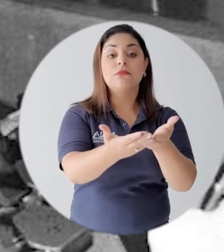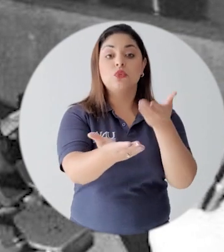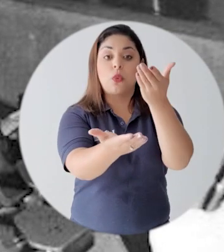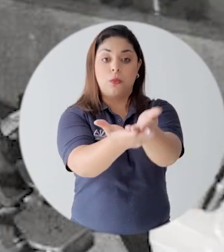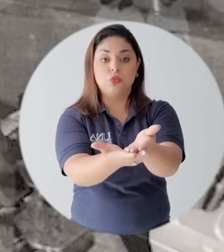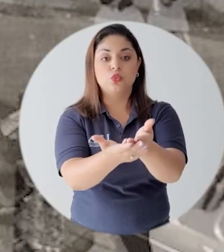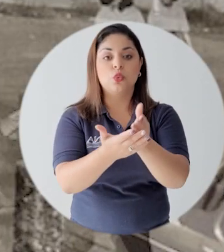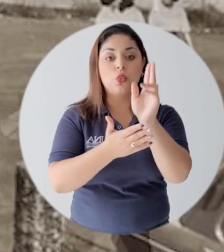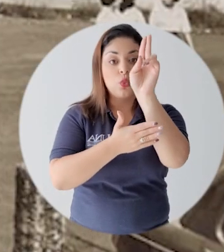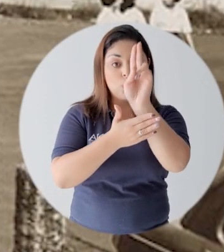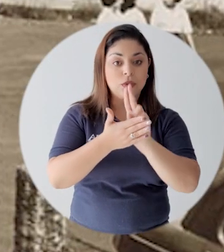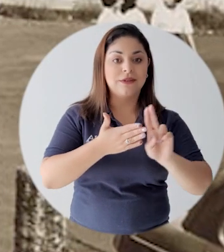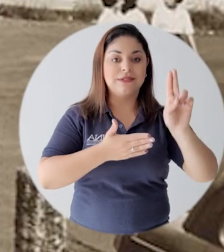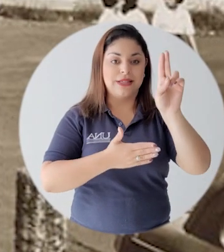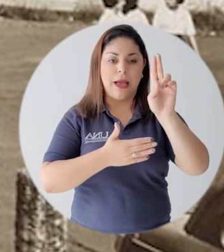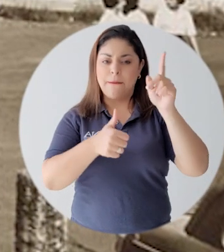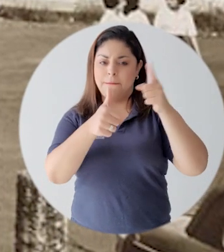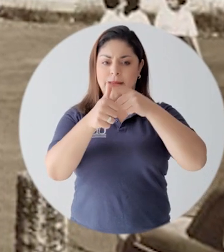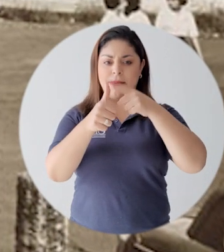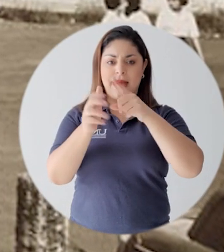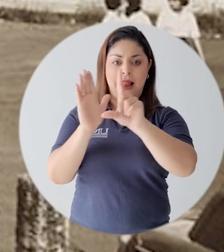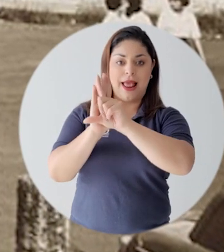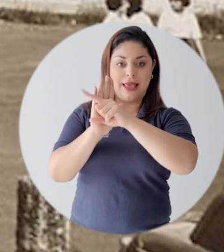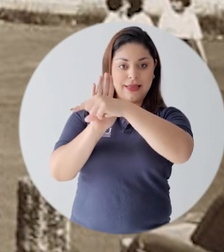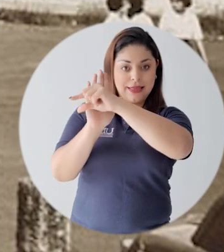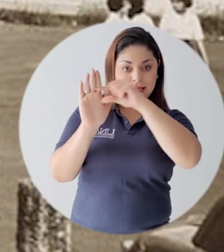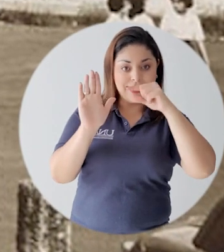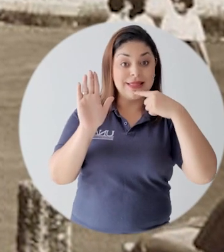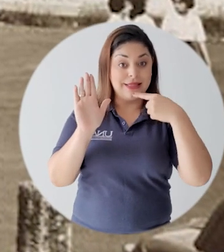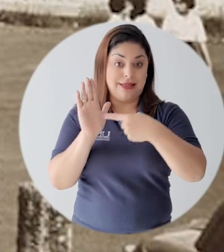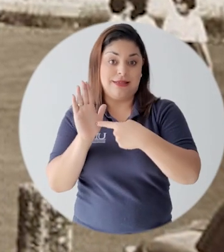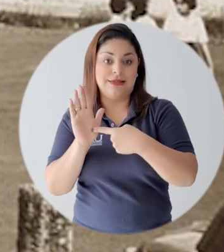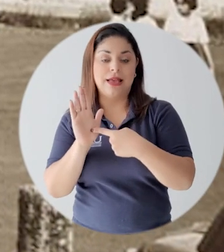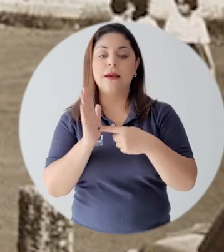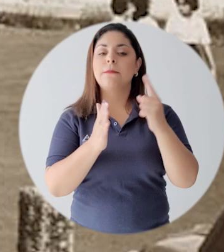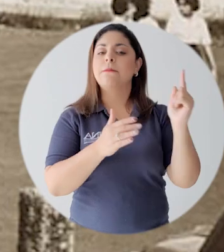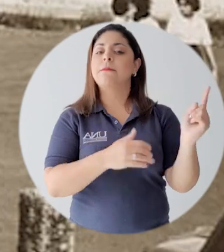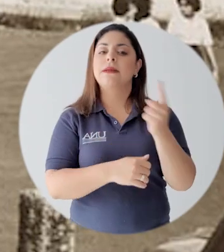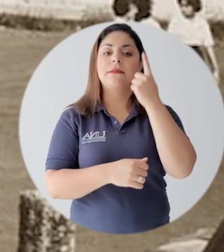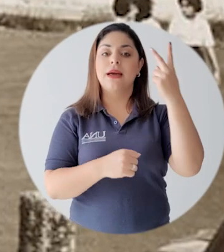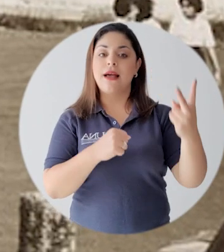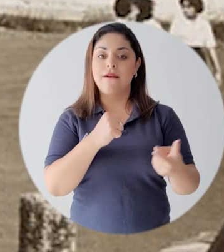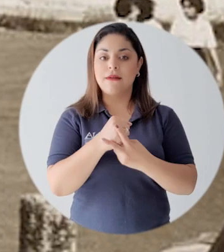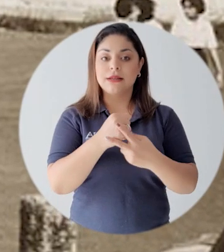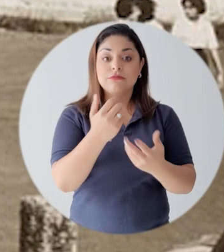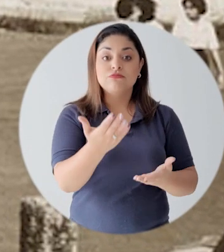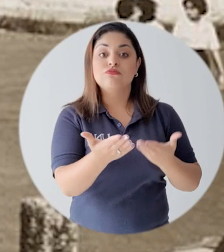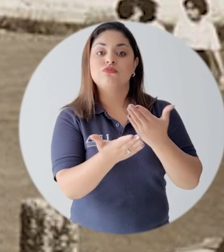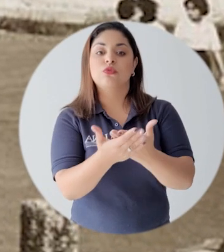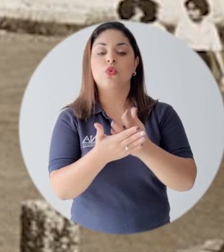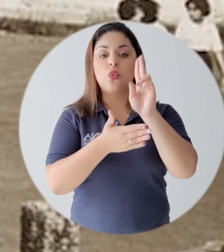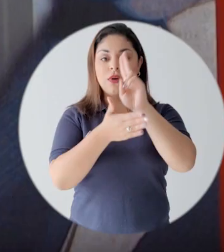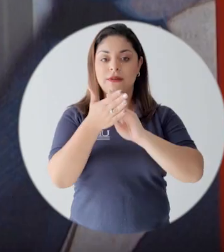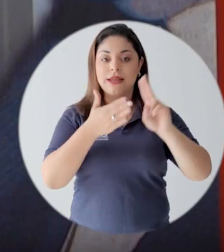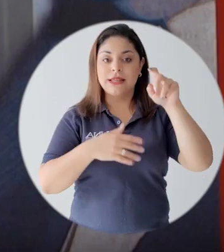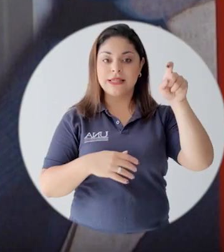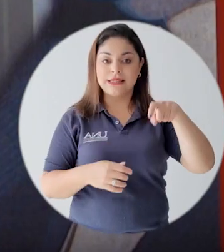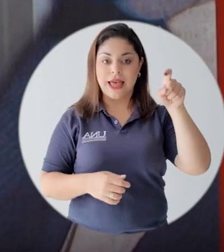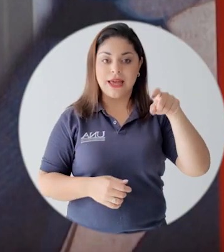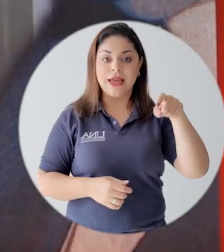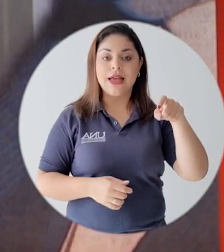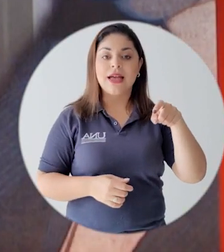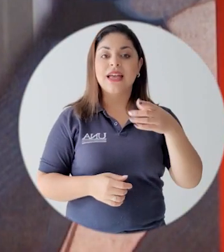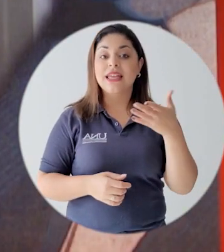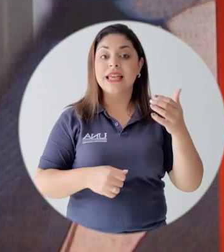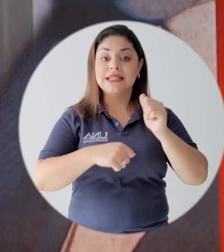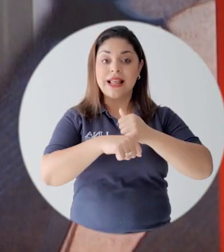y entonces propuso una universidad. El primer estatuto, usted puede verlo, ahí se propuso la primera vez la universidad